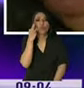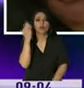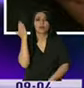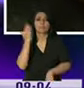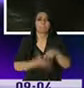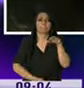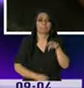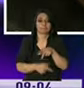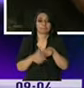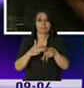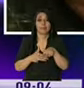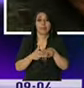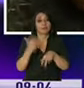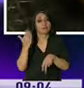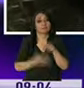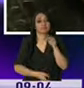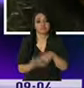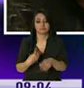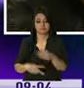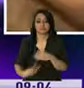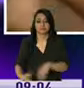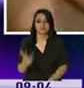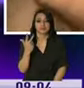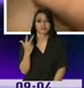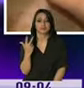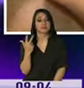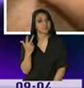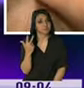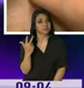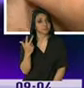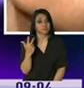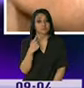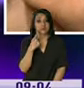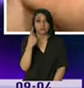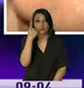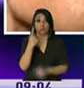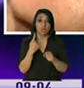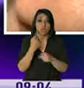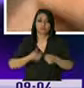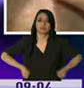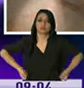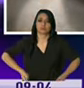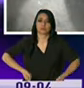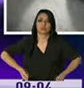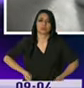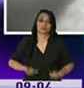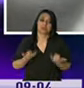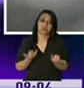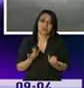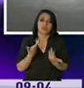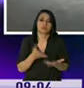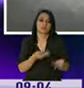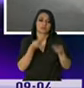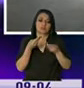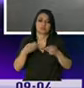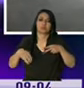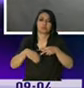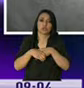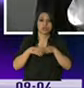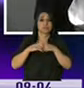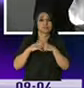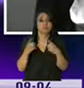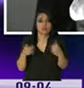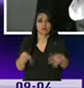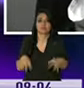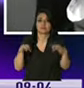pero terrible. Madre de tres hijos, estuvo con silla de ruedas un año, es el resultado. Lamentablemente la pobreza